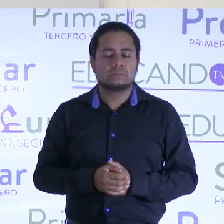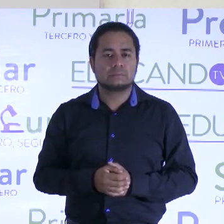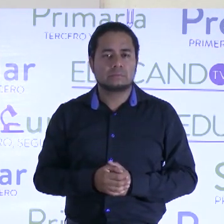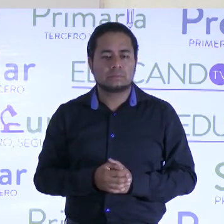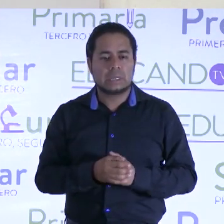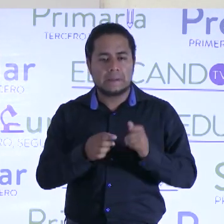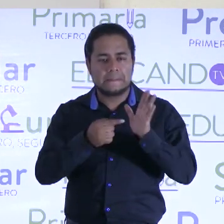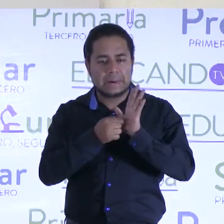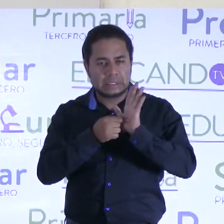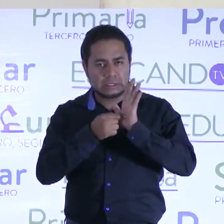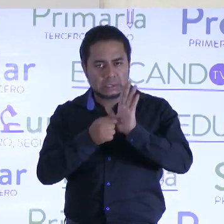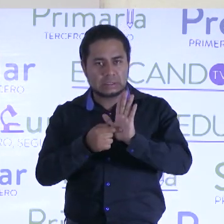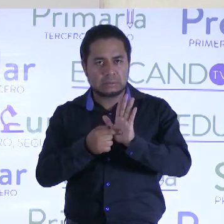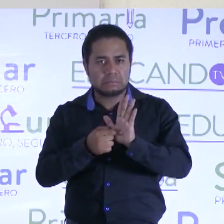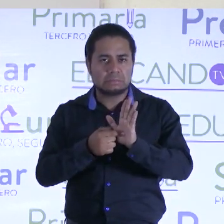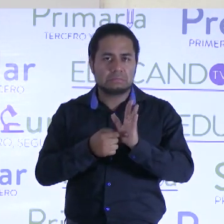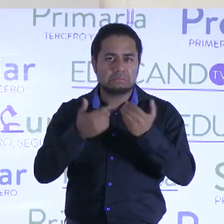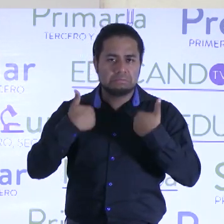redundancia,